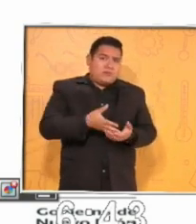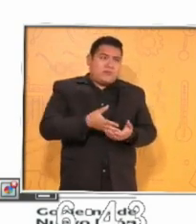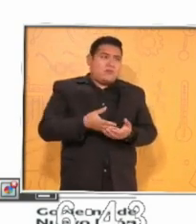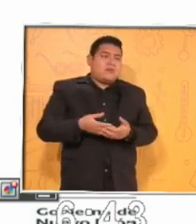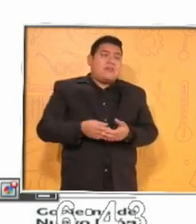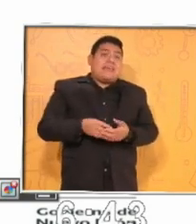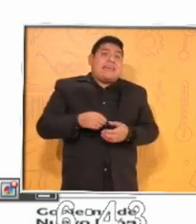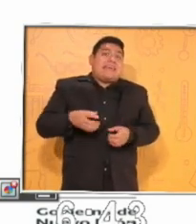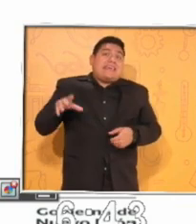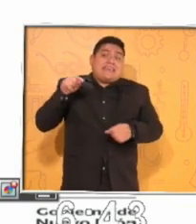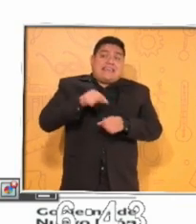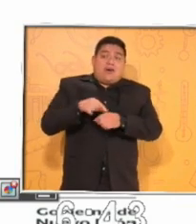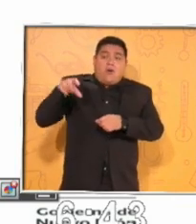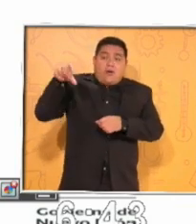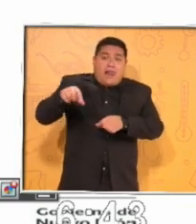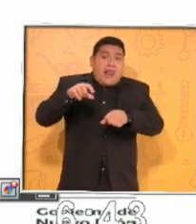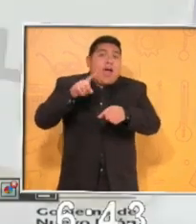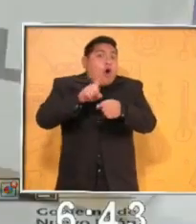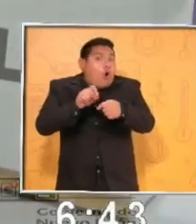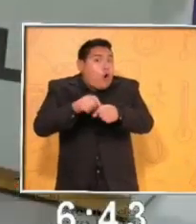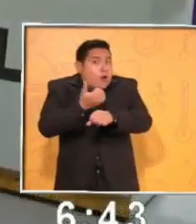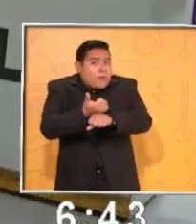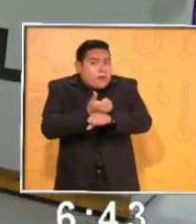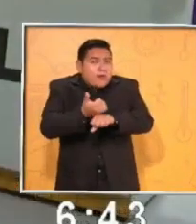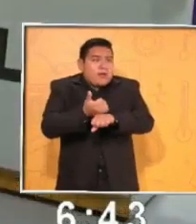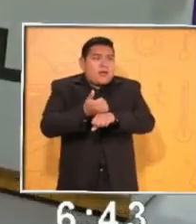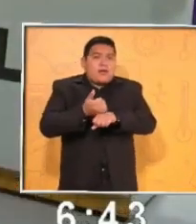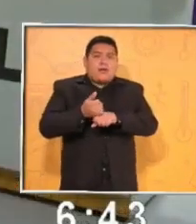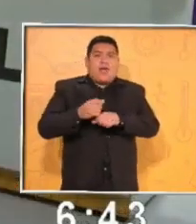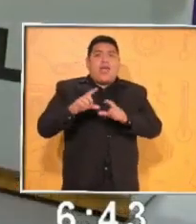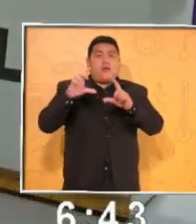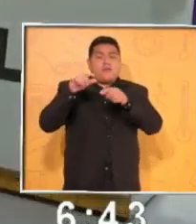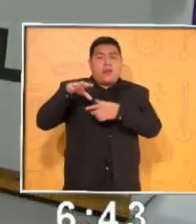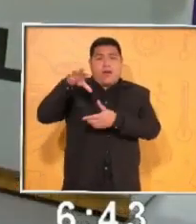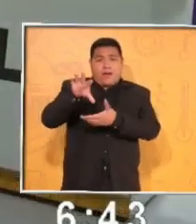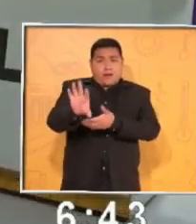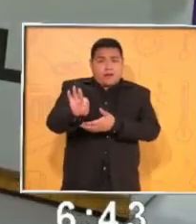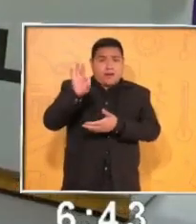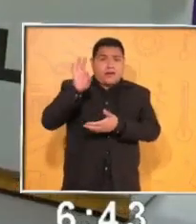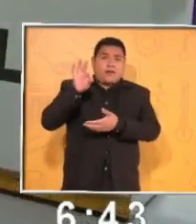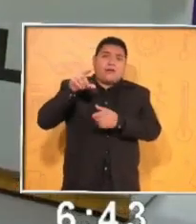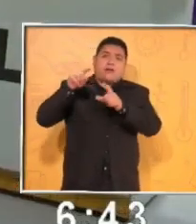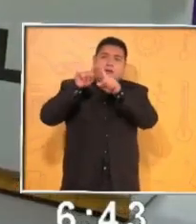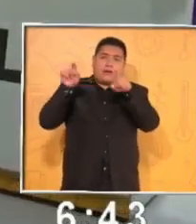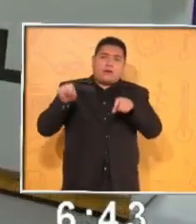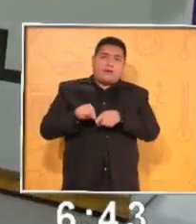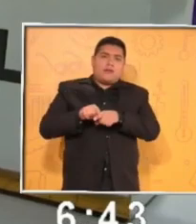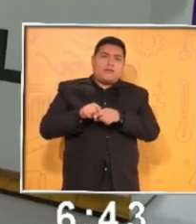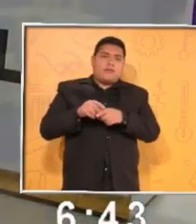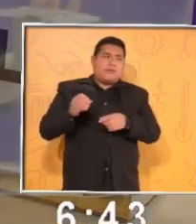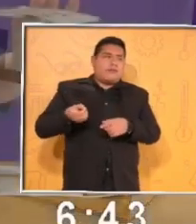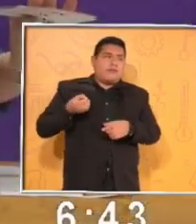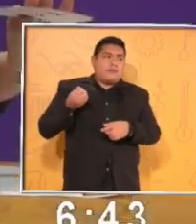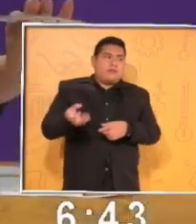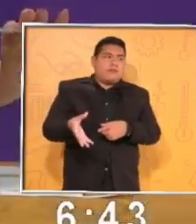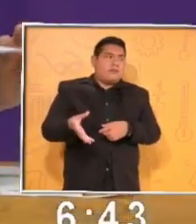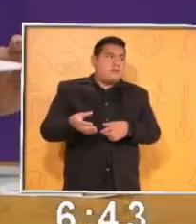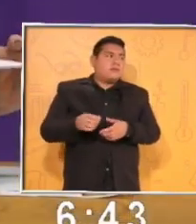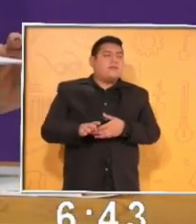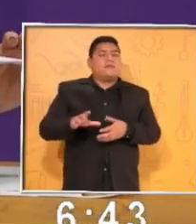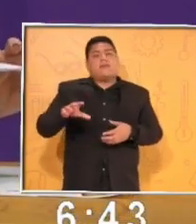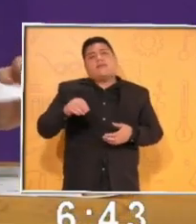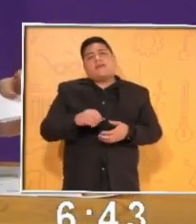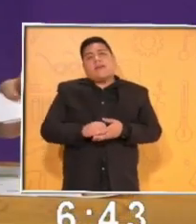casilla, yo tengo que tomar una carta. Y en estas cartas, tiro el dado, caigo